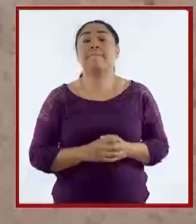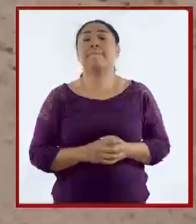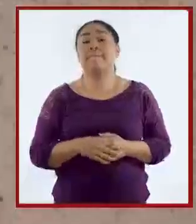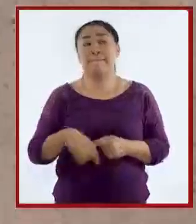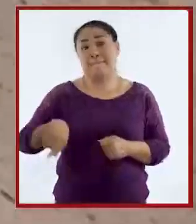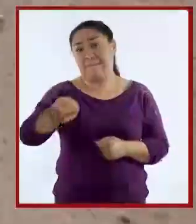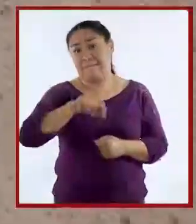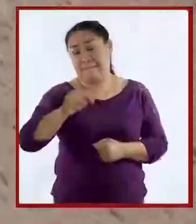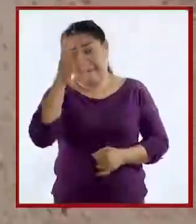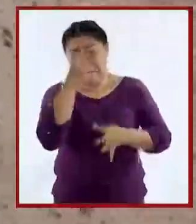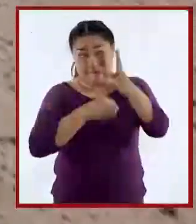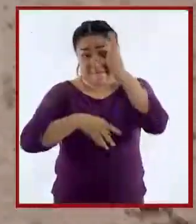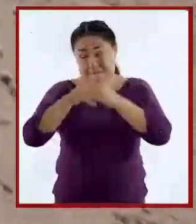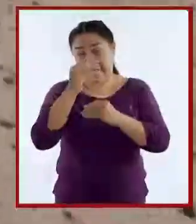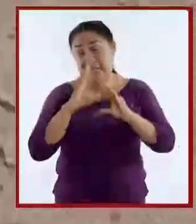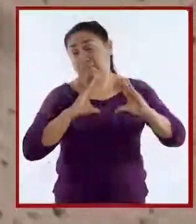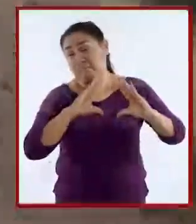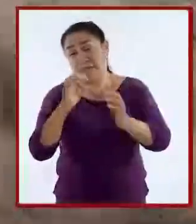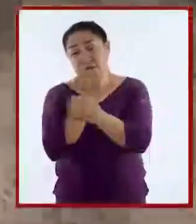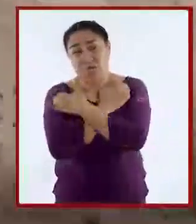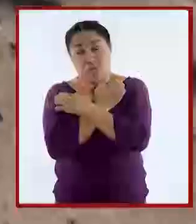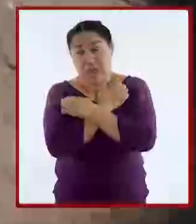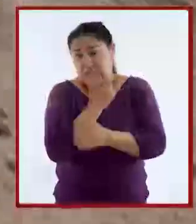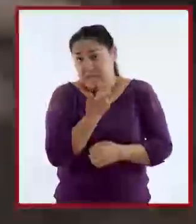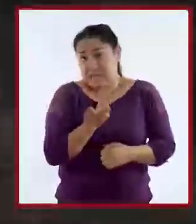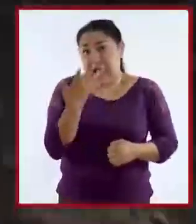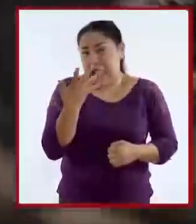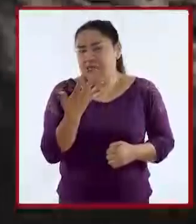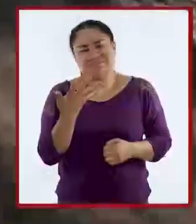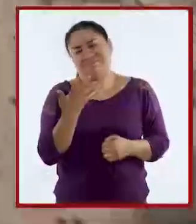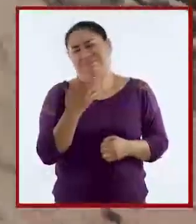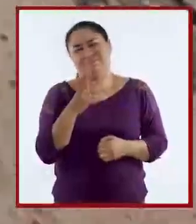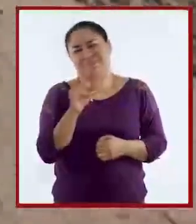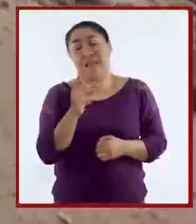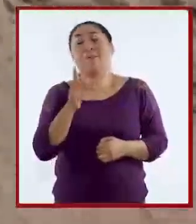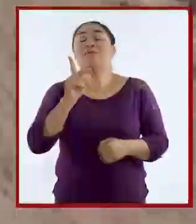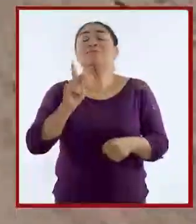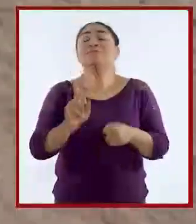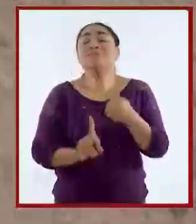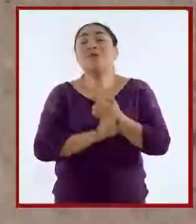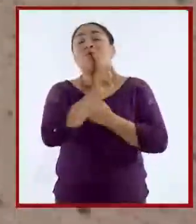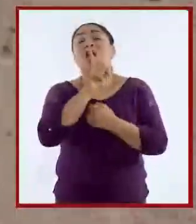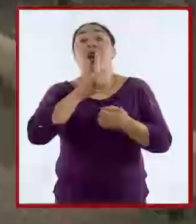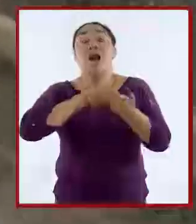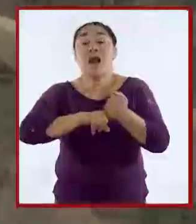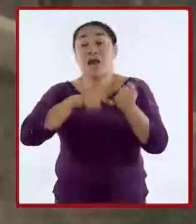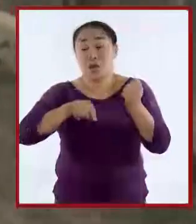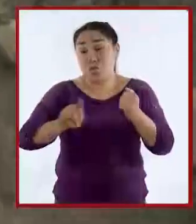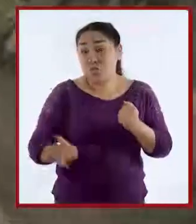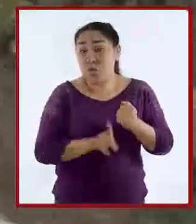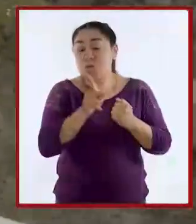No hay educación cara. Lo único caro es que no hay educación en nuestro pueblo.